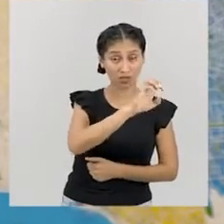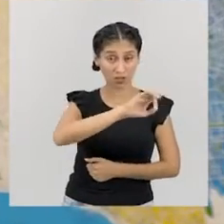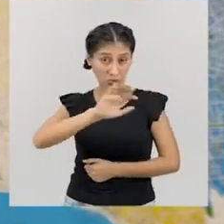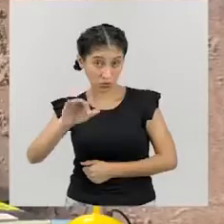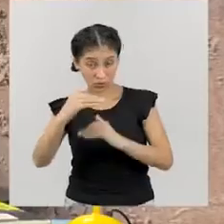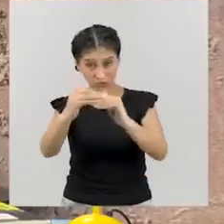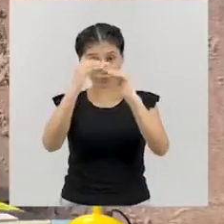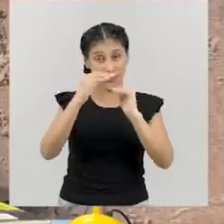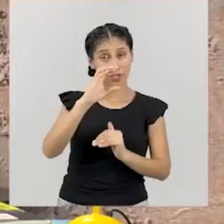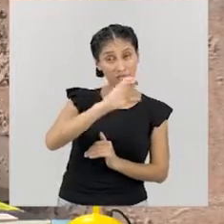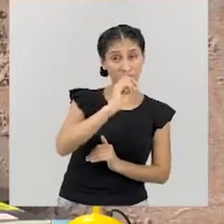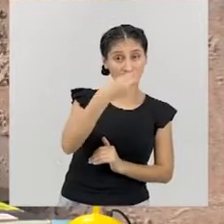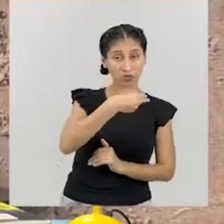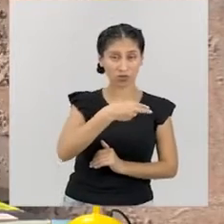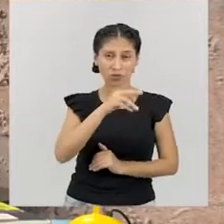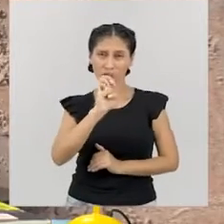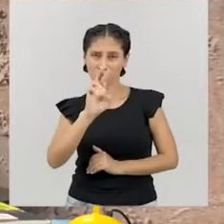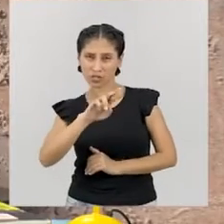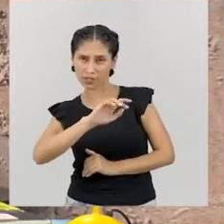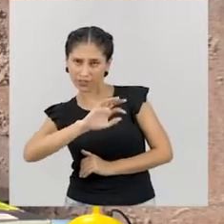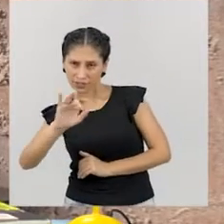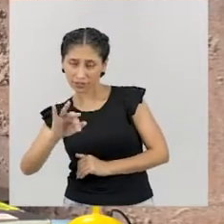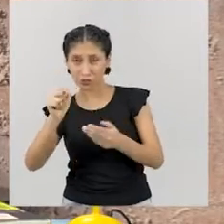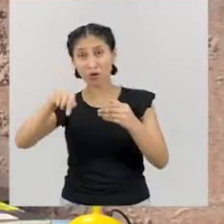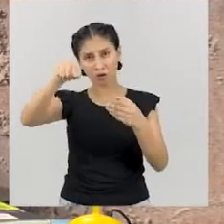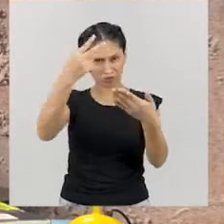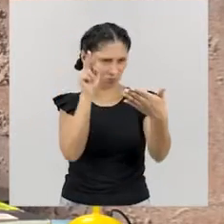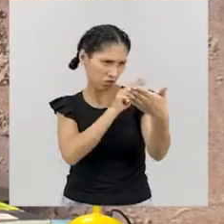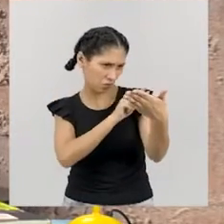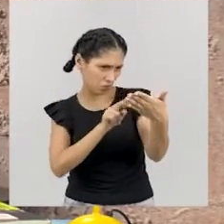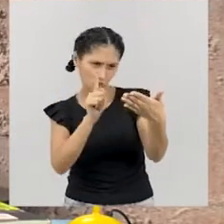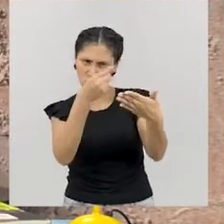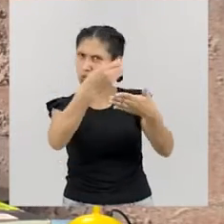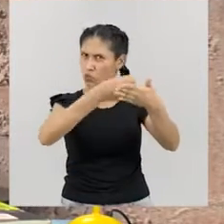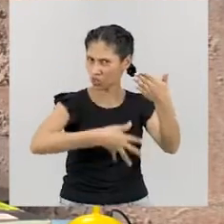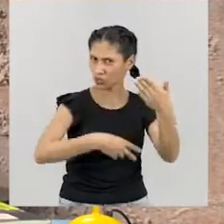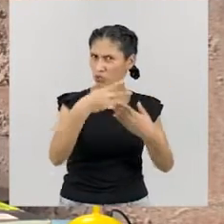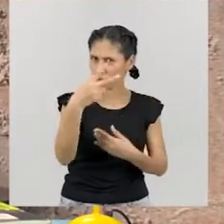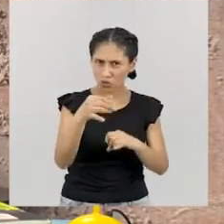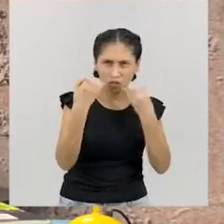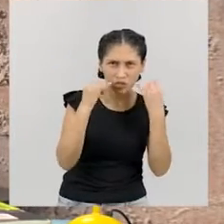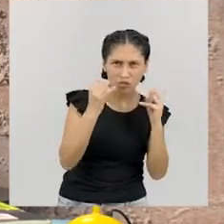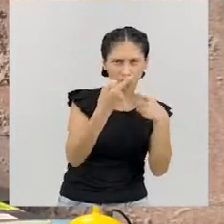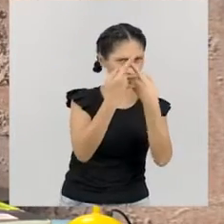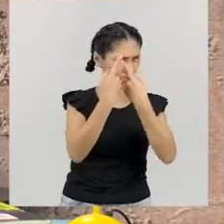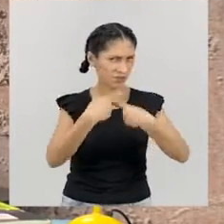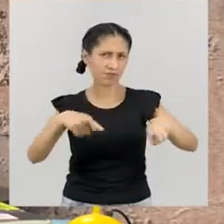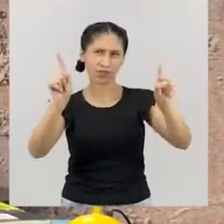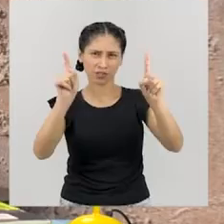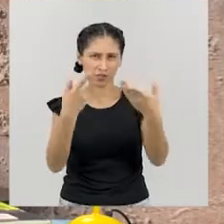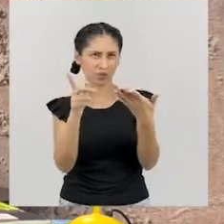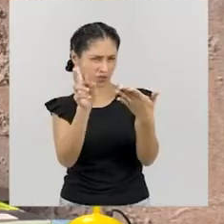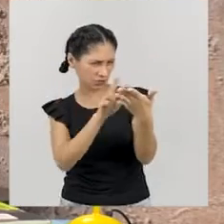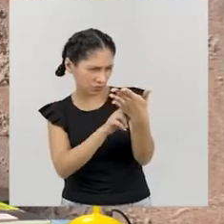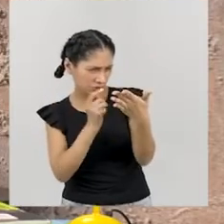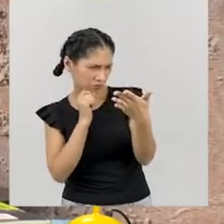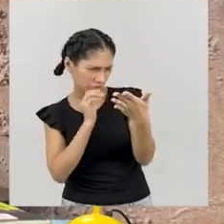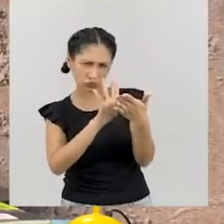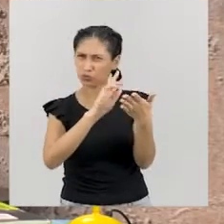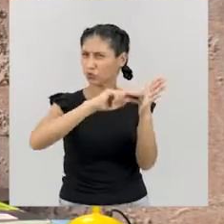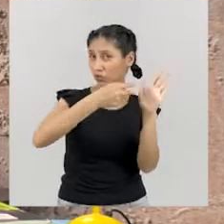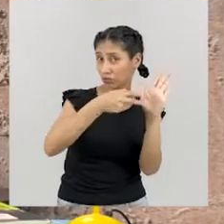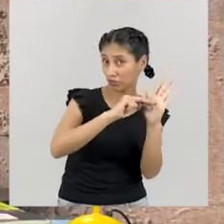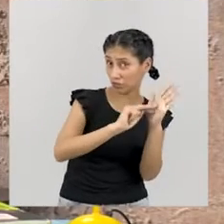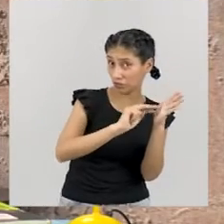coherencia. Bueno, ahí he visto un texto con dos idiomas diferentes que si no se adecua, es decir, si no se explica